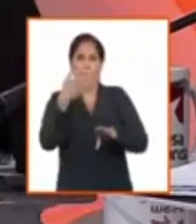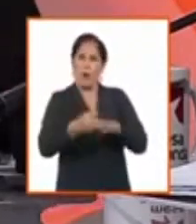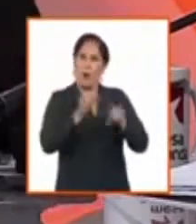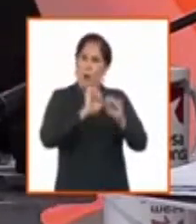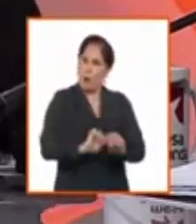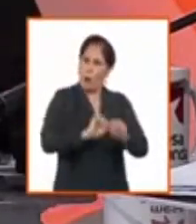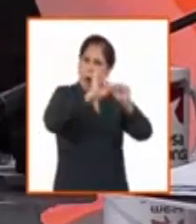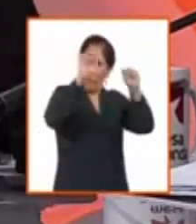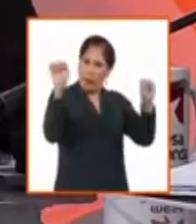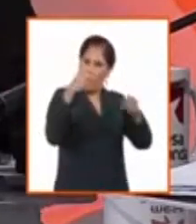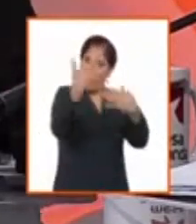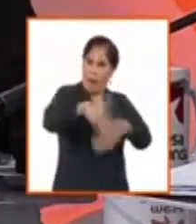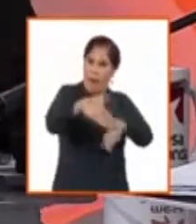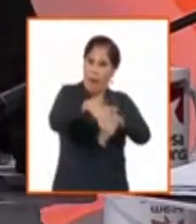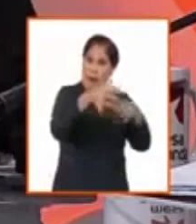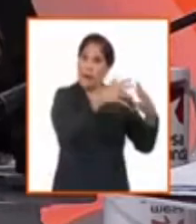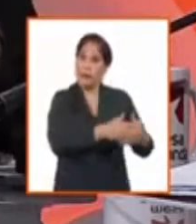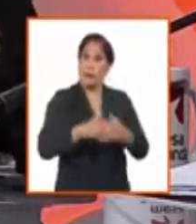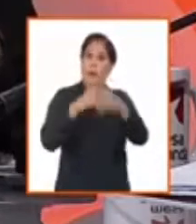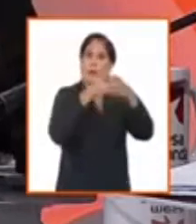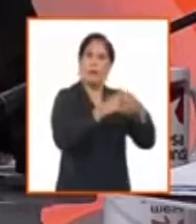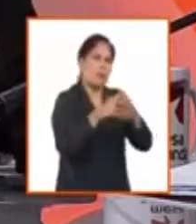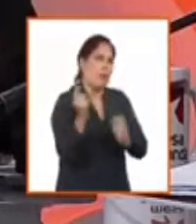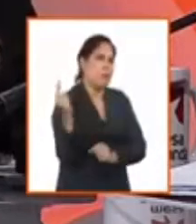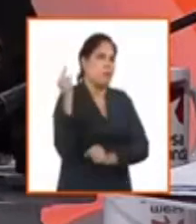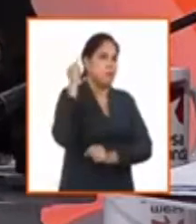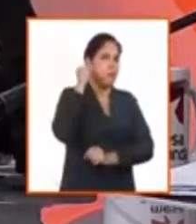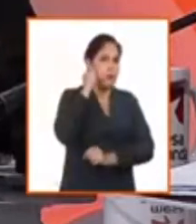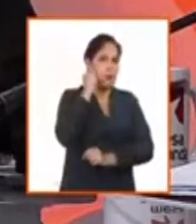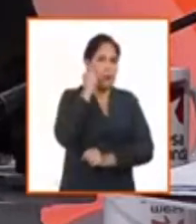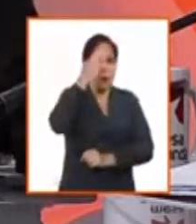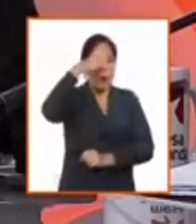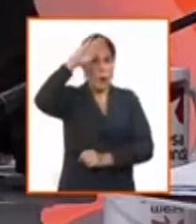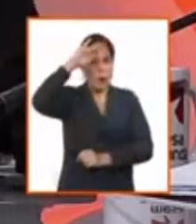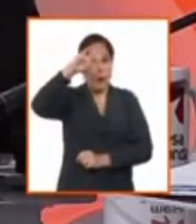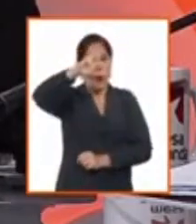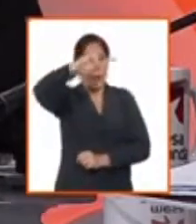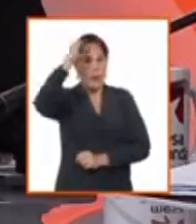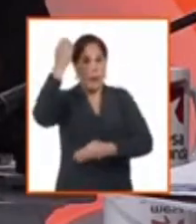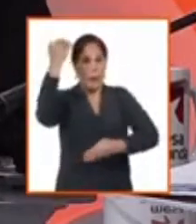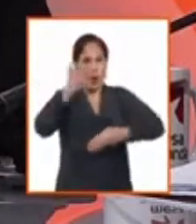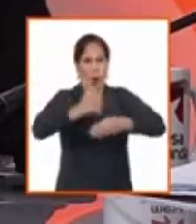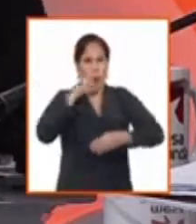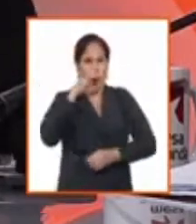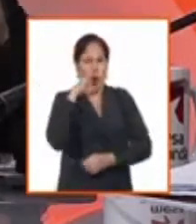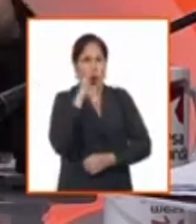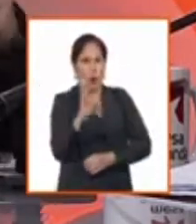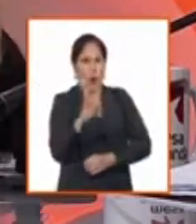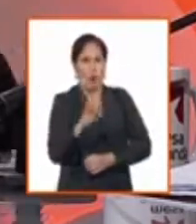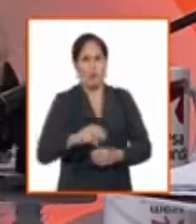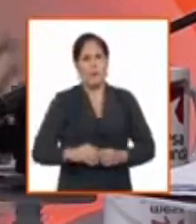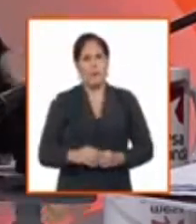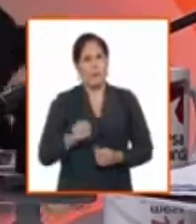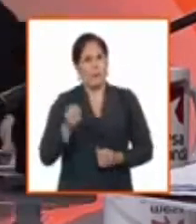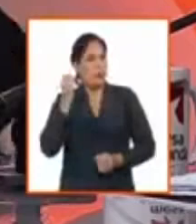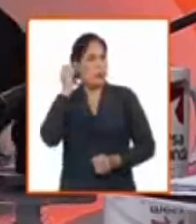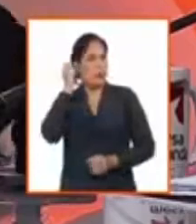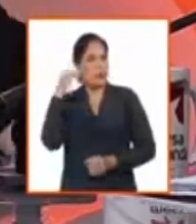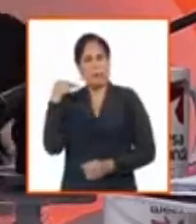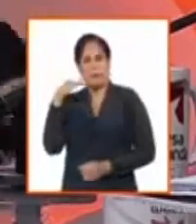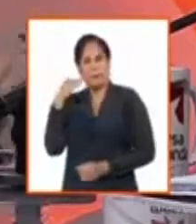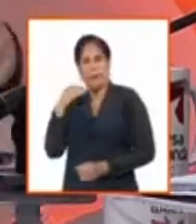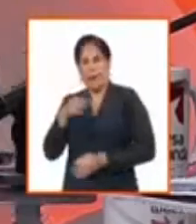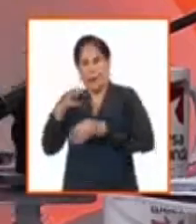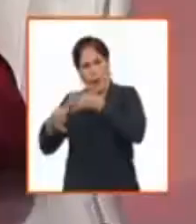en las calles de los ángeles se ha escuchado el grito de cuba sí bloqueo no alguien sin duda no se equivocó mercer